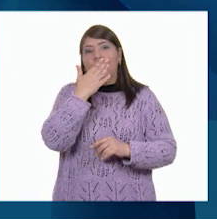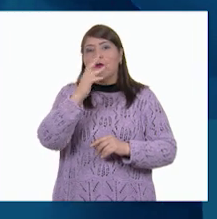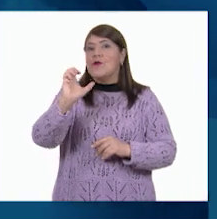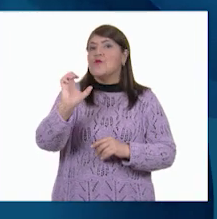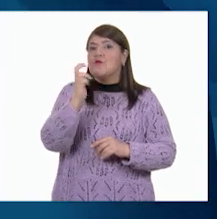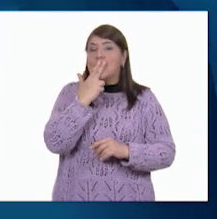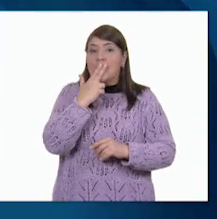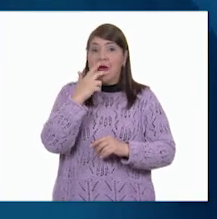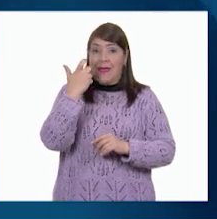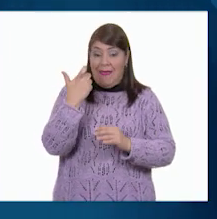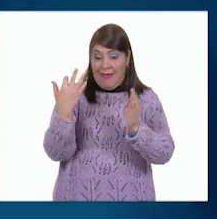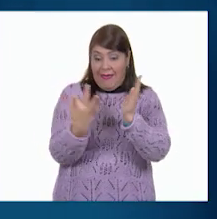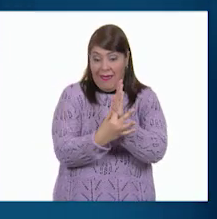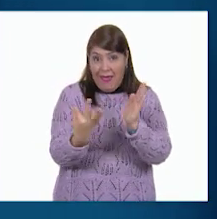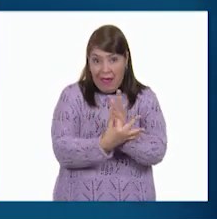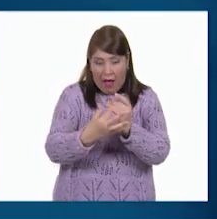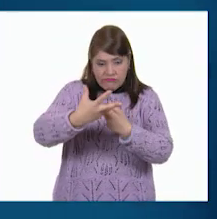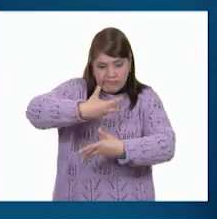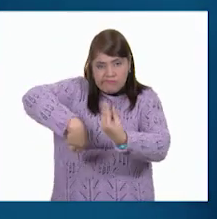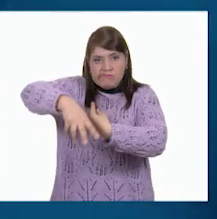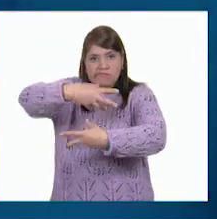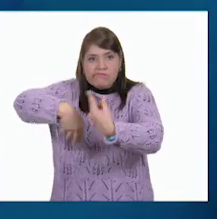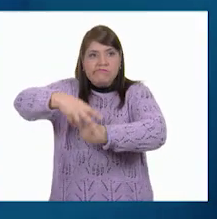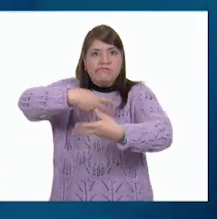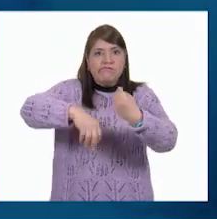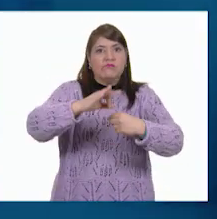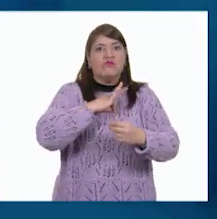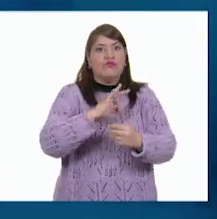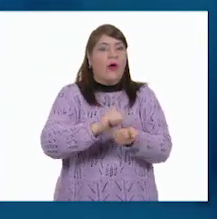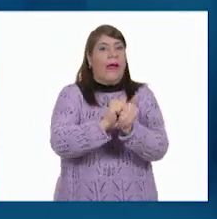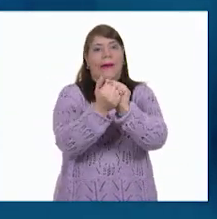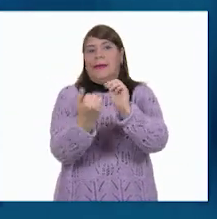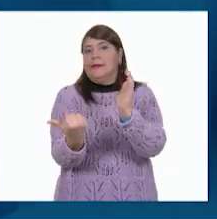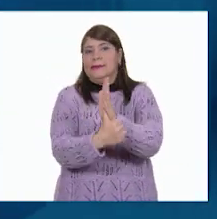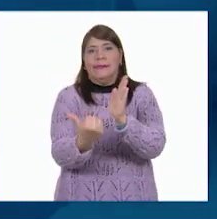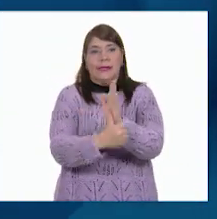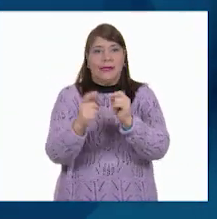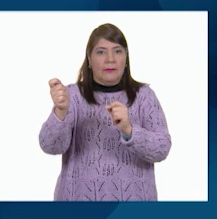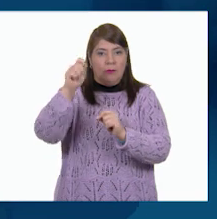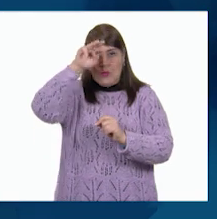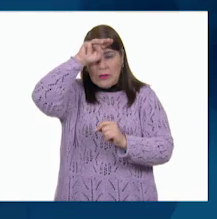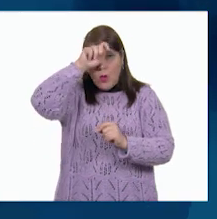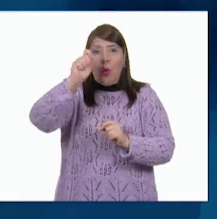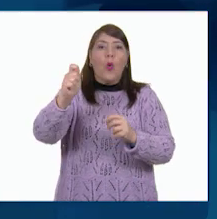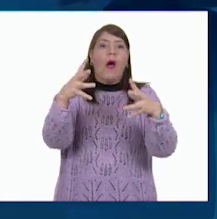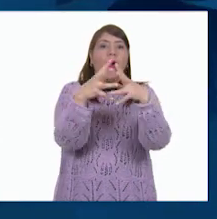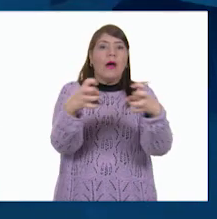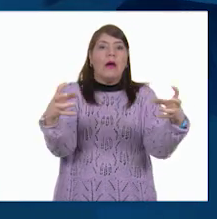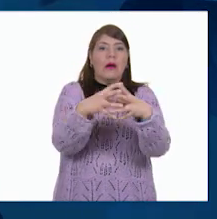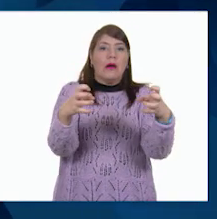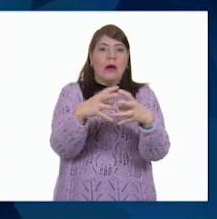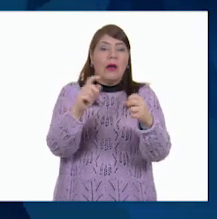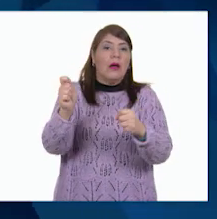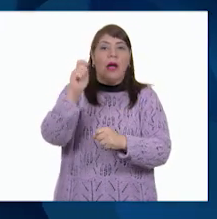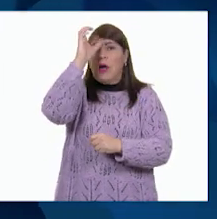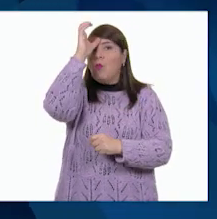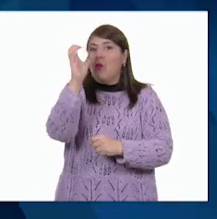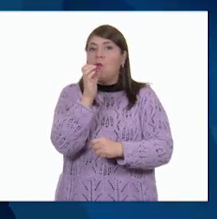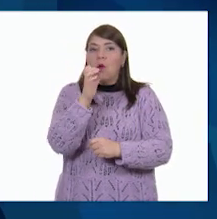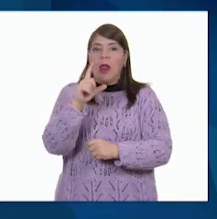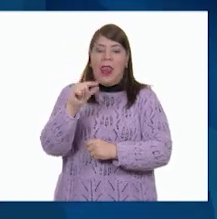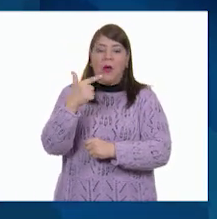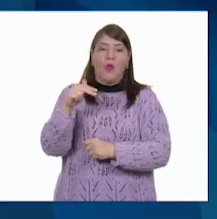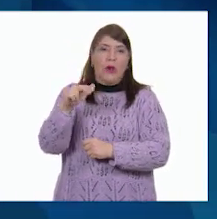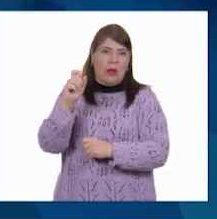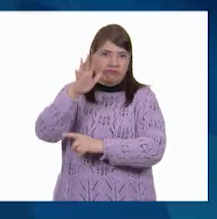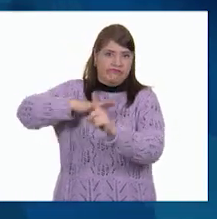hierro que se extraía también en Durango y se transformaba en acero en Monterrey, o por ejemplo, el algodón de la Laguna en Coahuila. Y